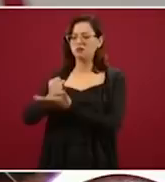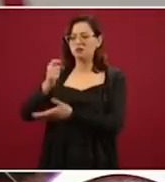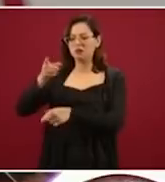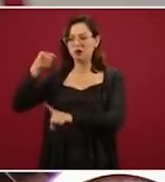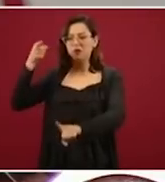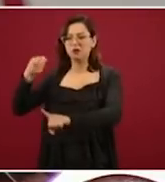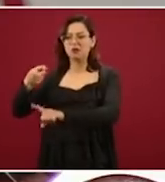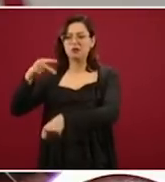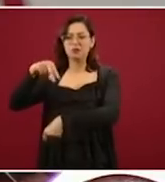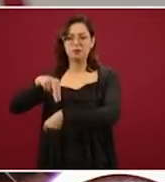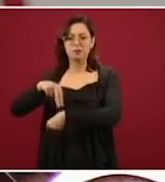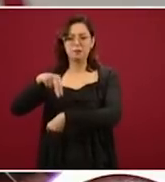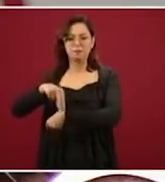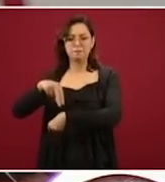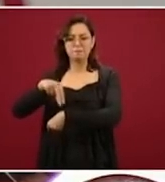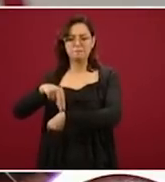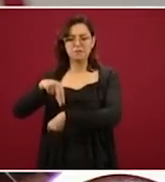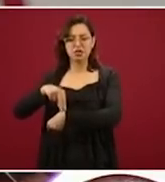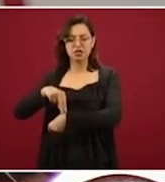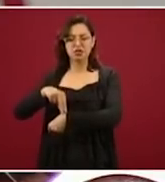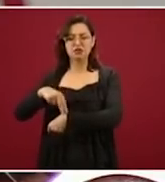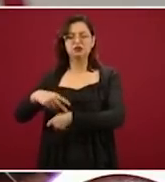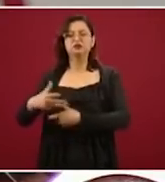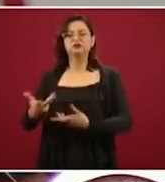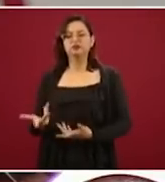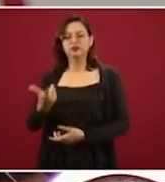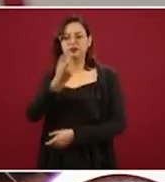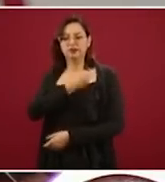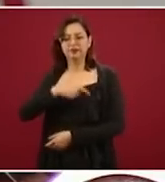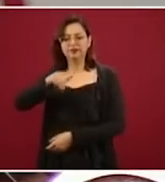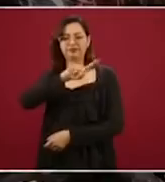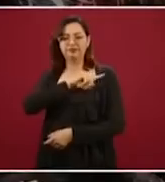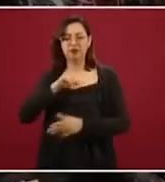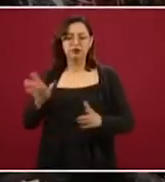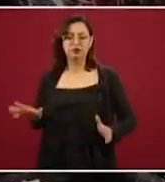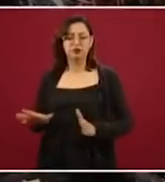médicos, solo con propósitos de salud.